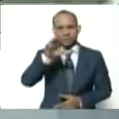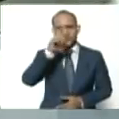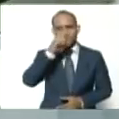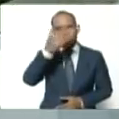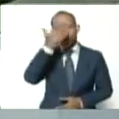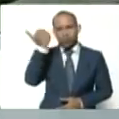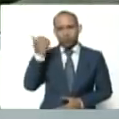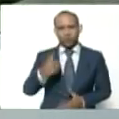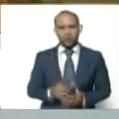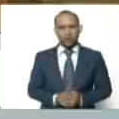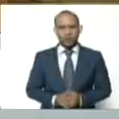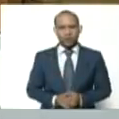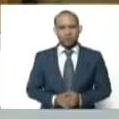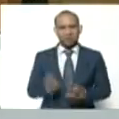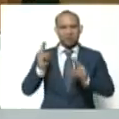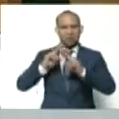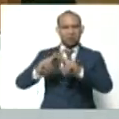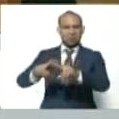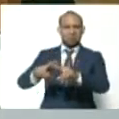5 años de olvido, de dejadez.